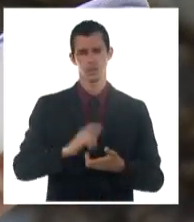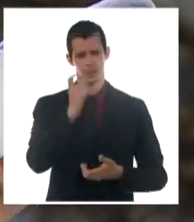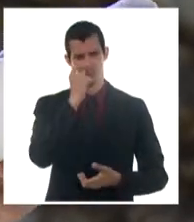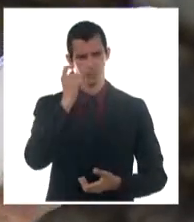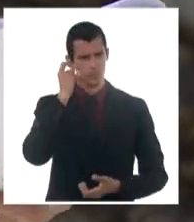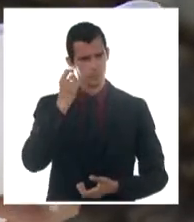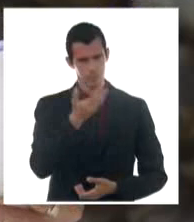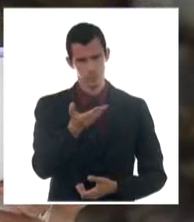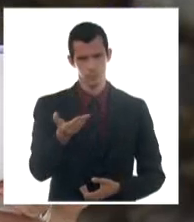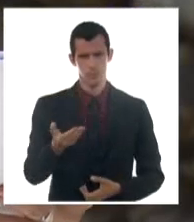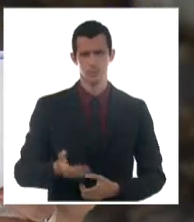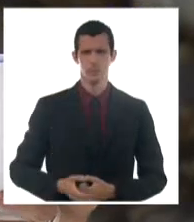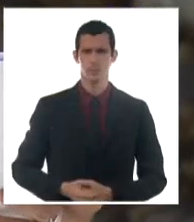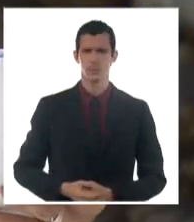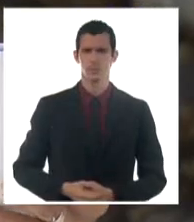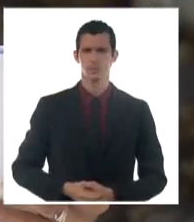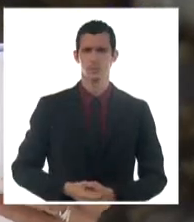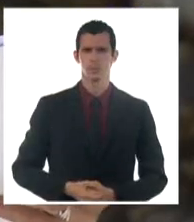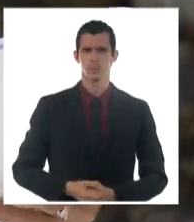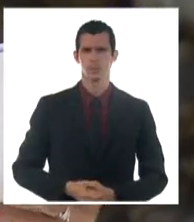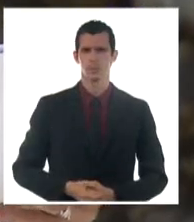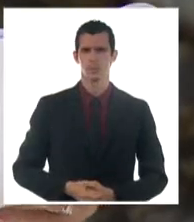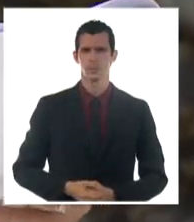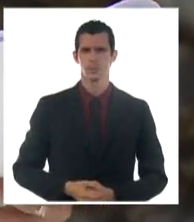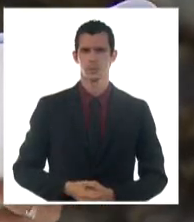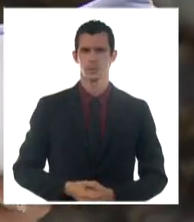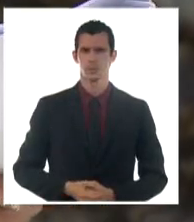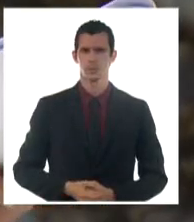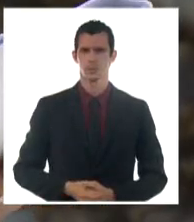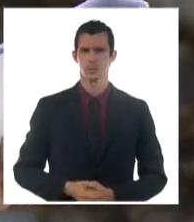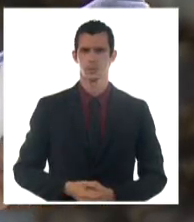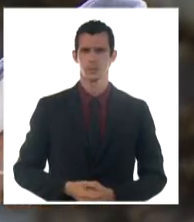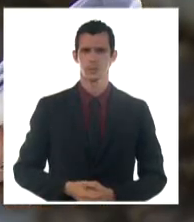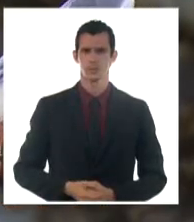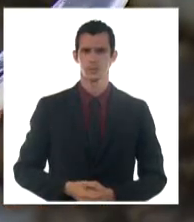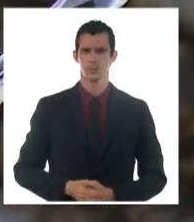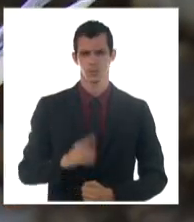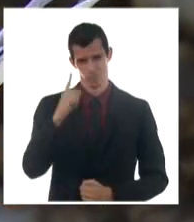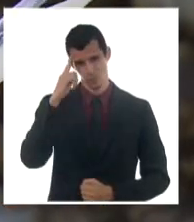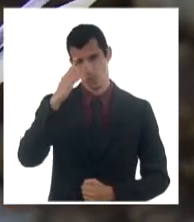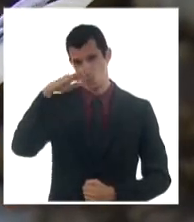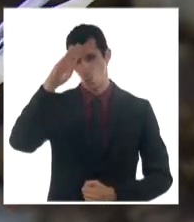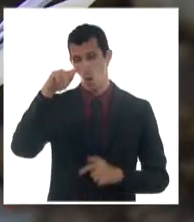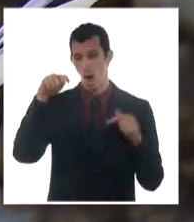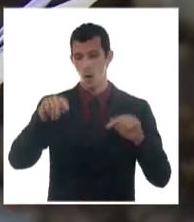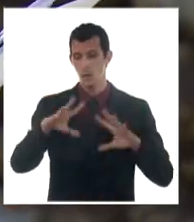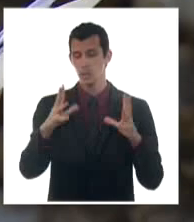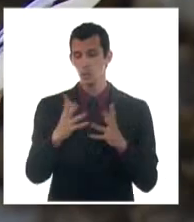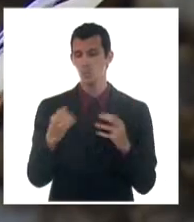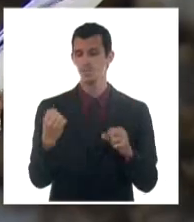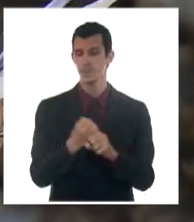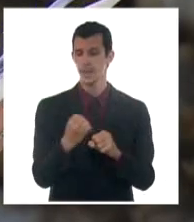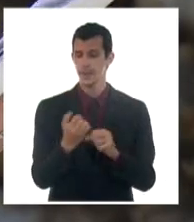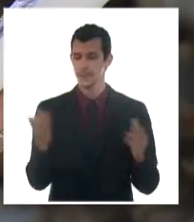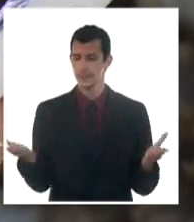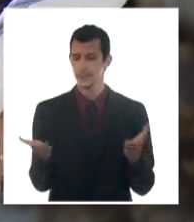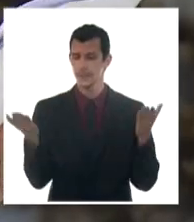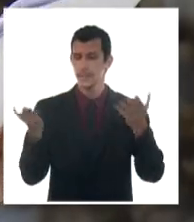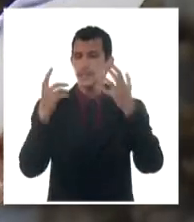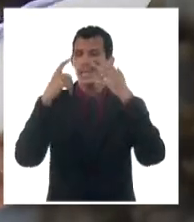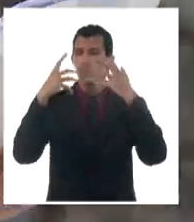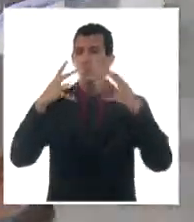el papel de los trabajadores para el éxito en la implementación de la estrategia económica y social es particularmente decisivo en las